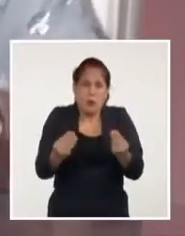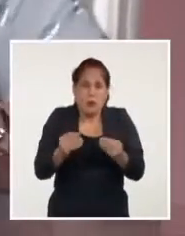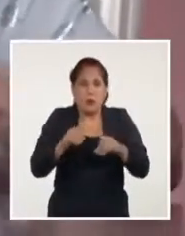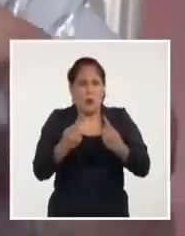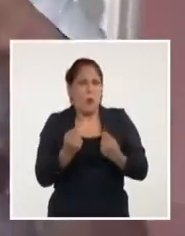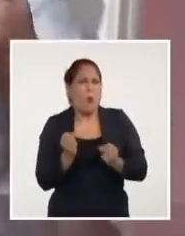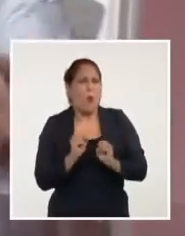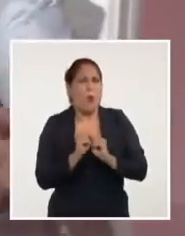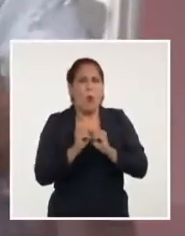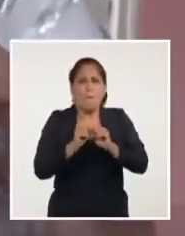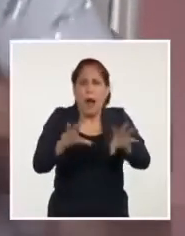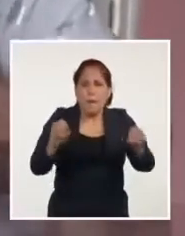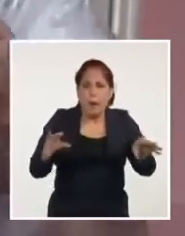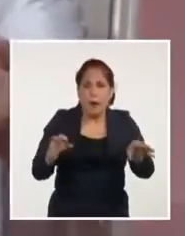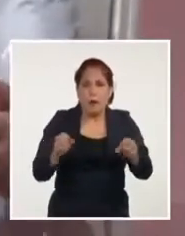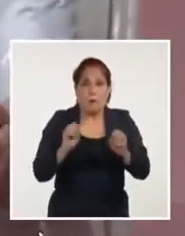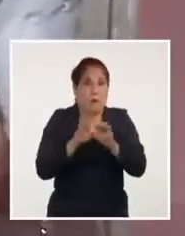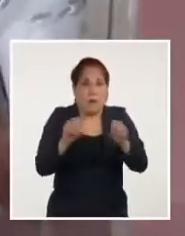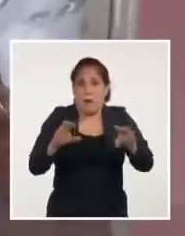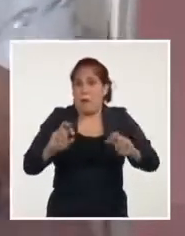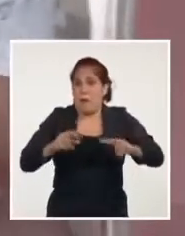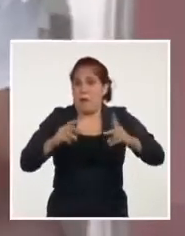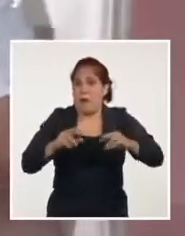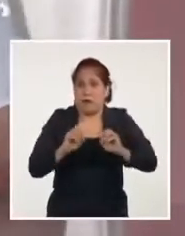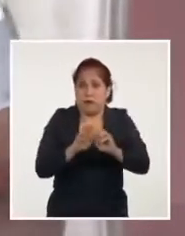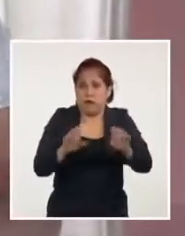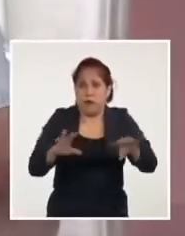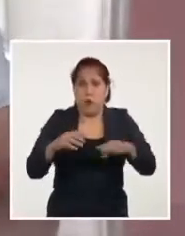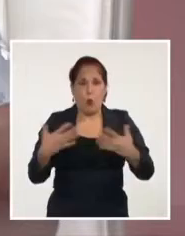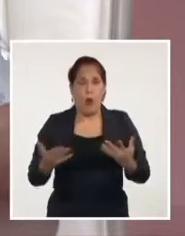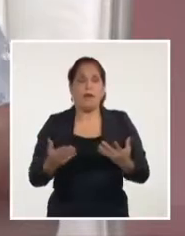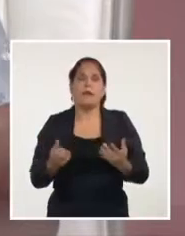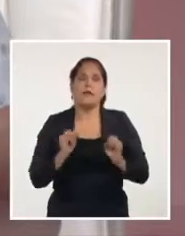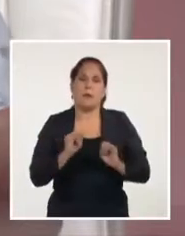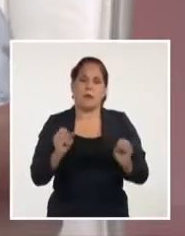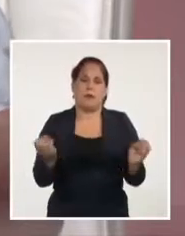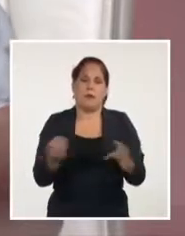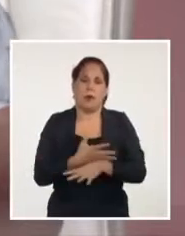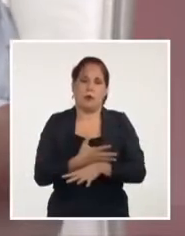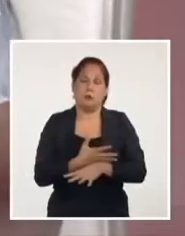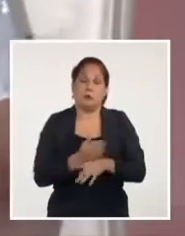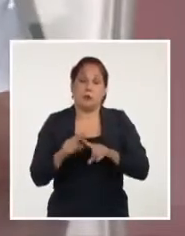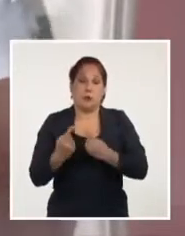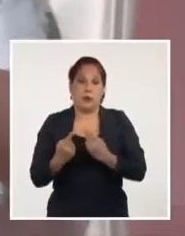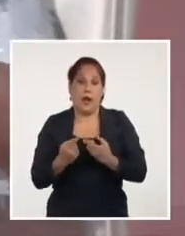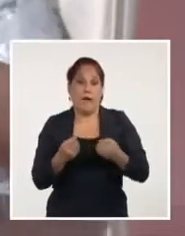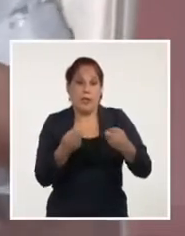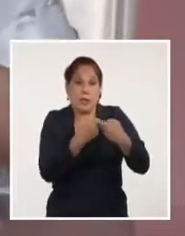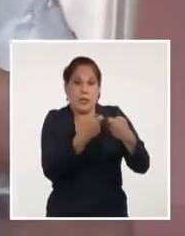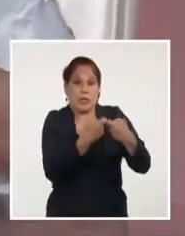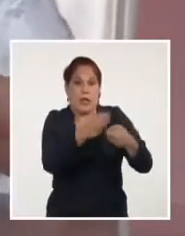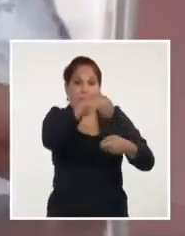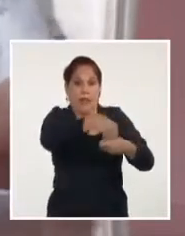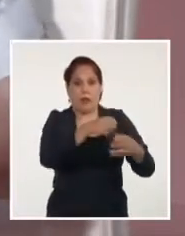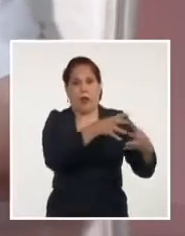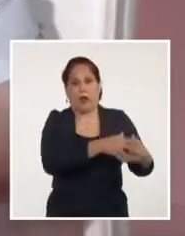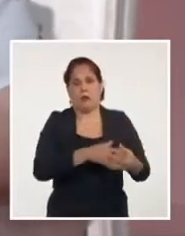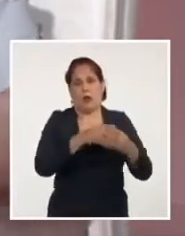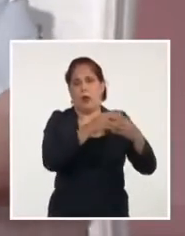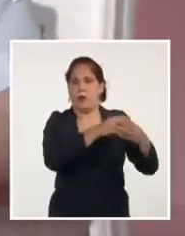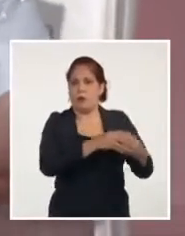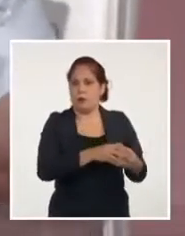ponen y cuáles son las que más se difunden? ¿Cuáles son las que más se circulan? Y aquí viene un nivel de complicidad ¿ya? Entre quienes